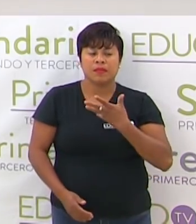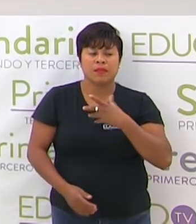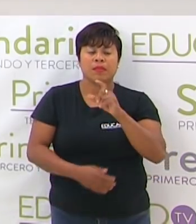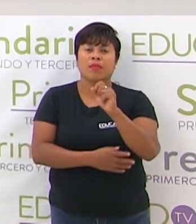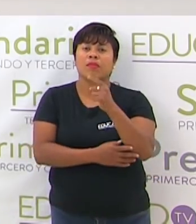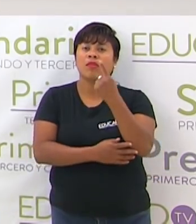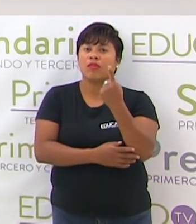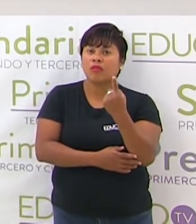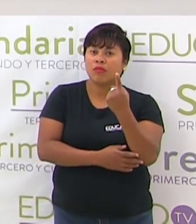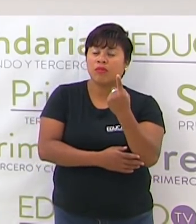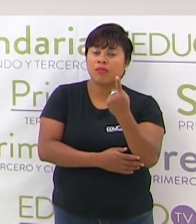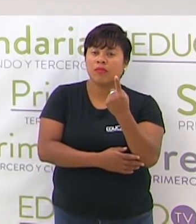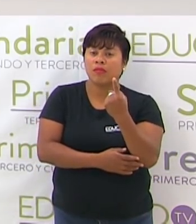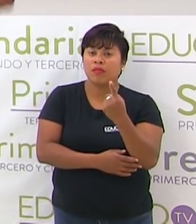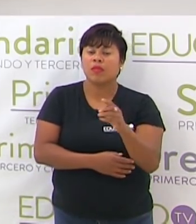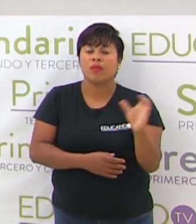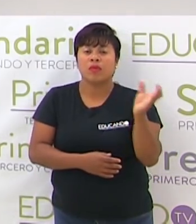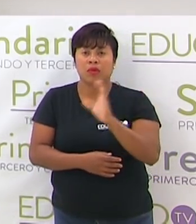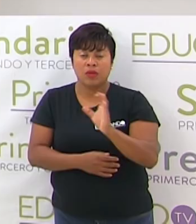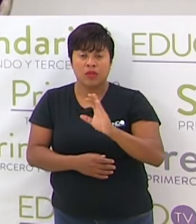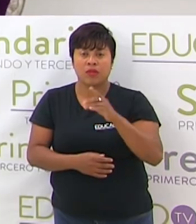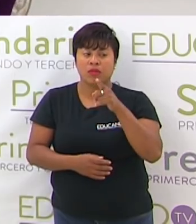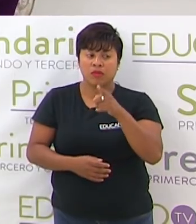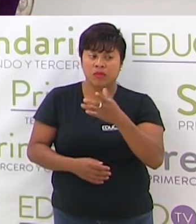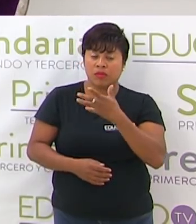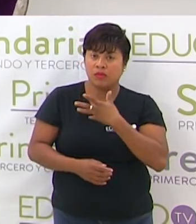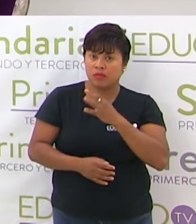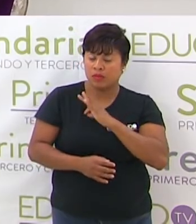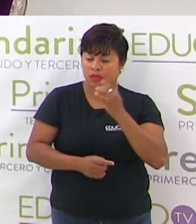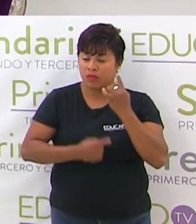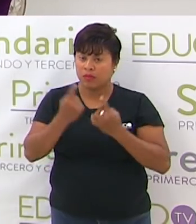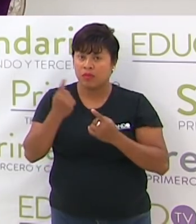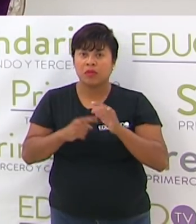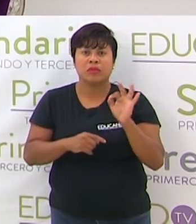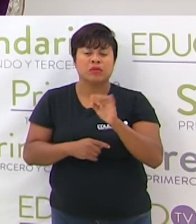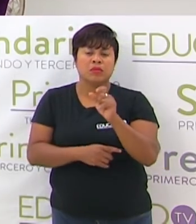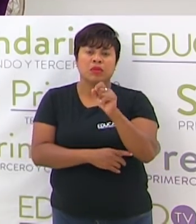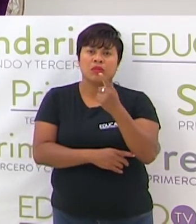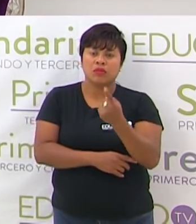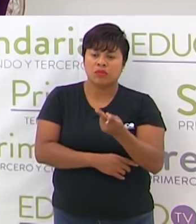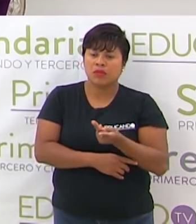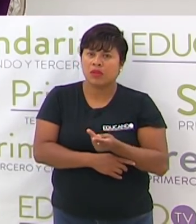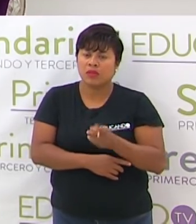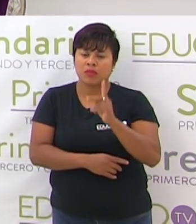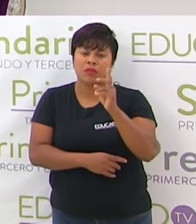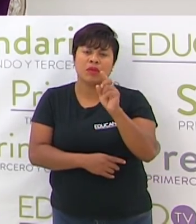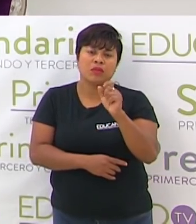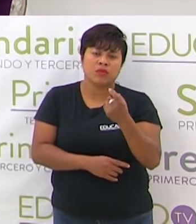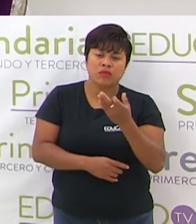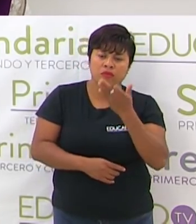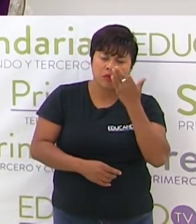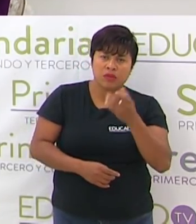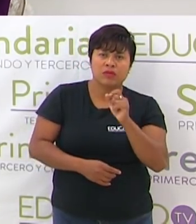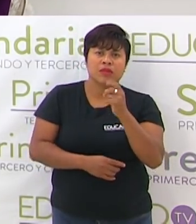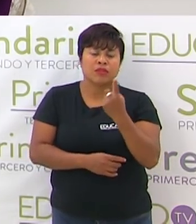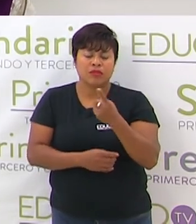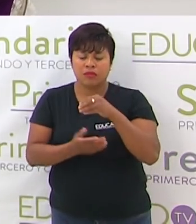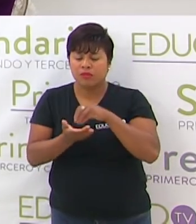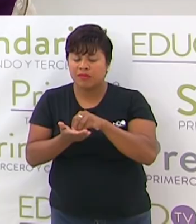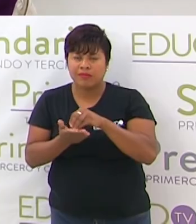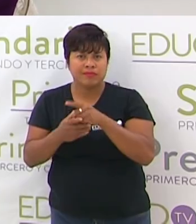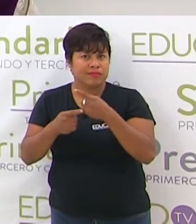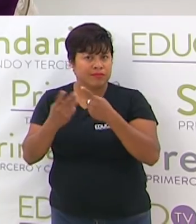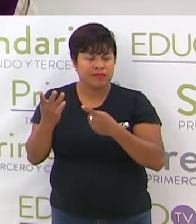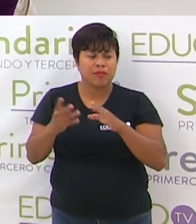Tiene 21, ¿qué? Cuando tú no le pongas acá, pueden ser 21 perritos, 21 marranitos, 21 flores, porque no